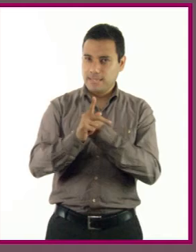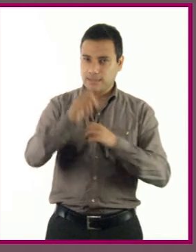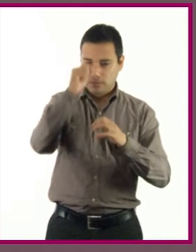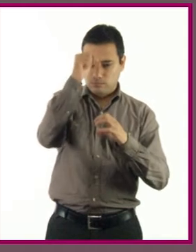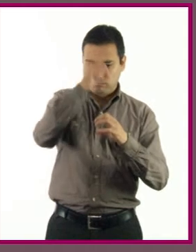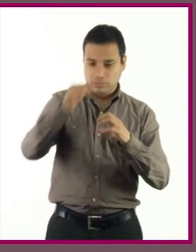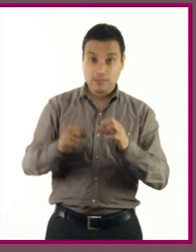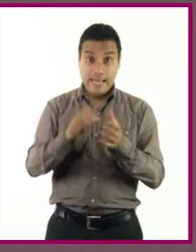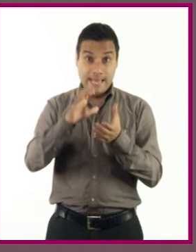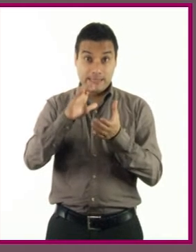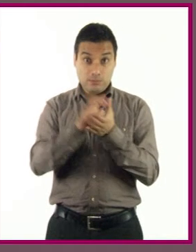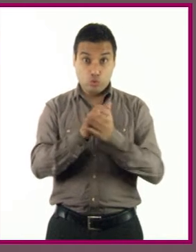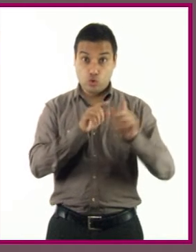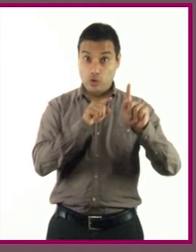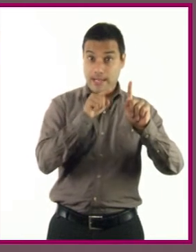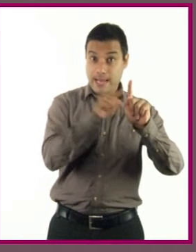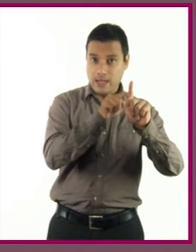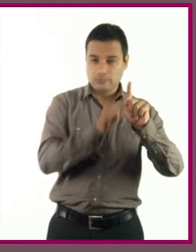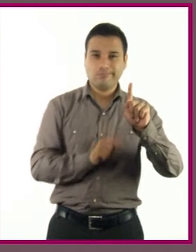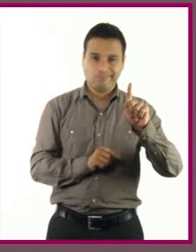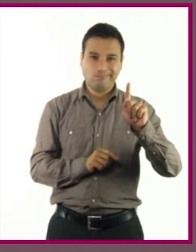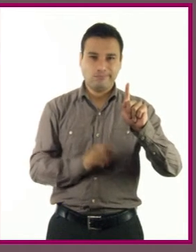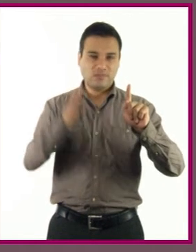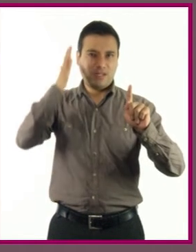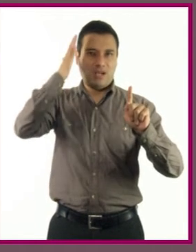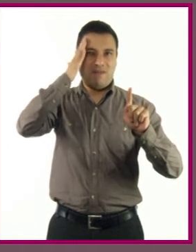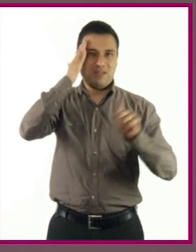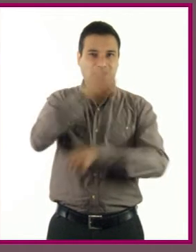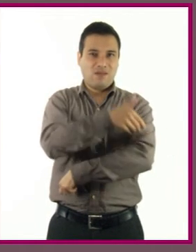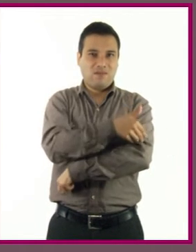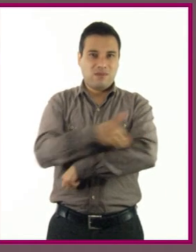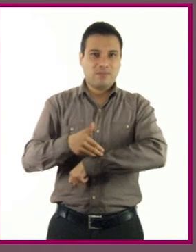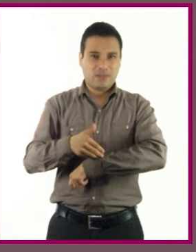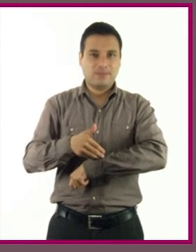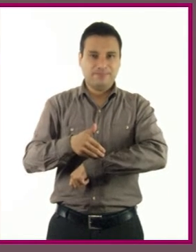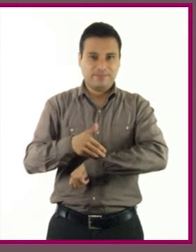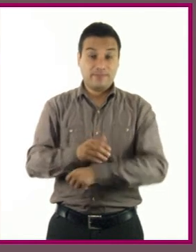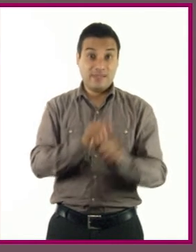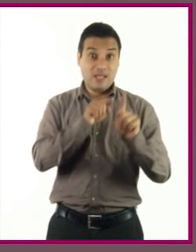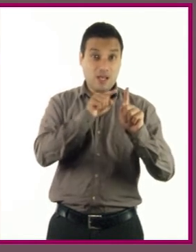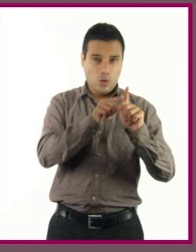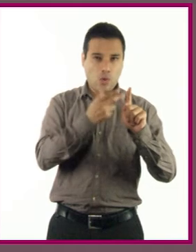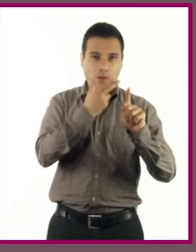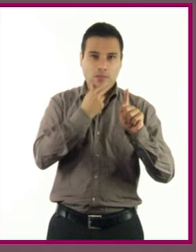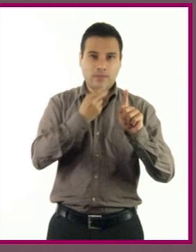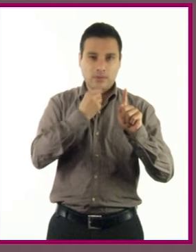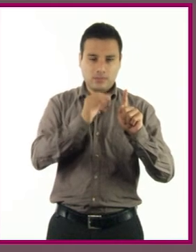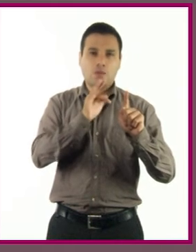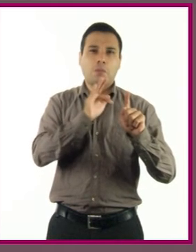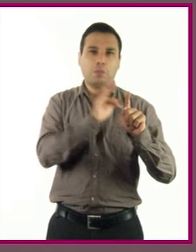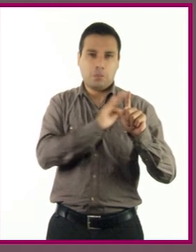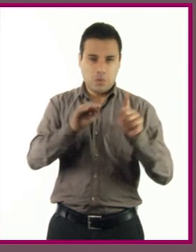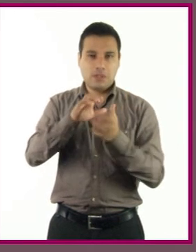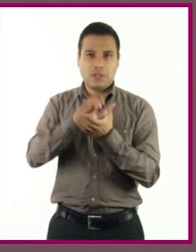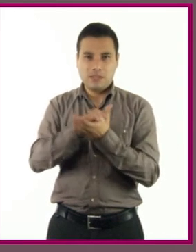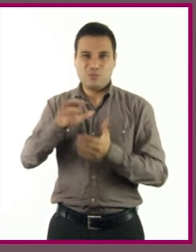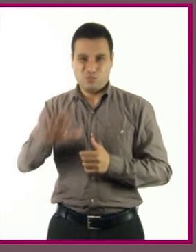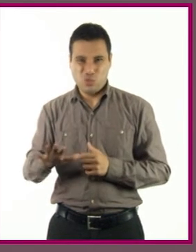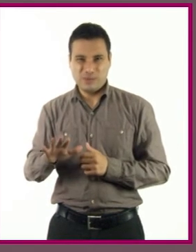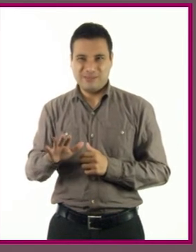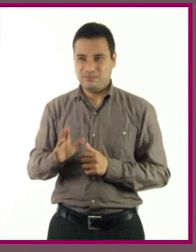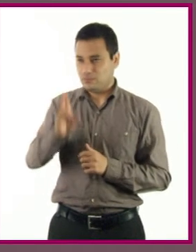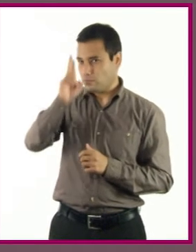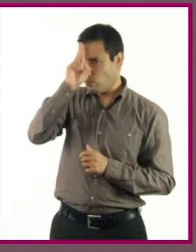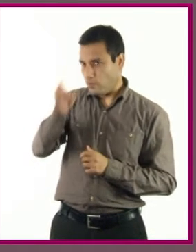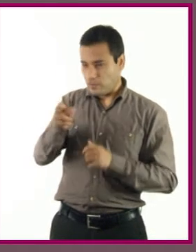esposos son designados como cabezas de familia, por lo que pueden restringir el derecho de sus esposas a